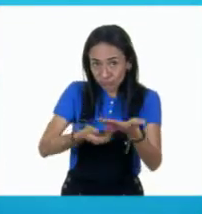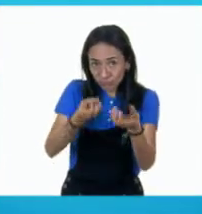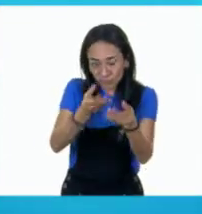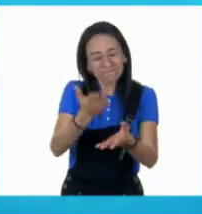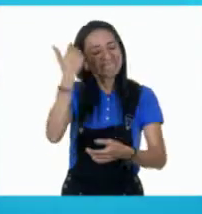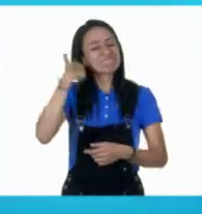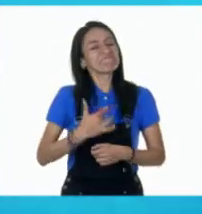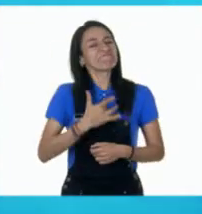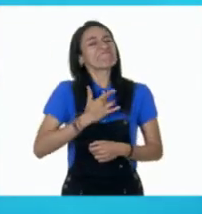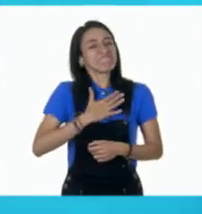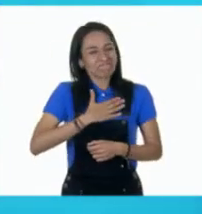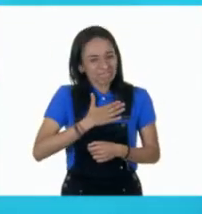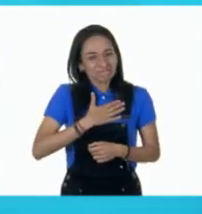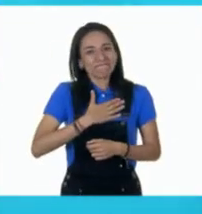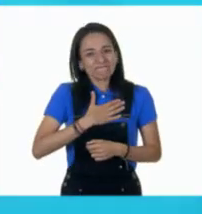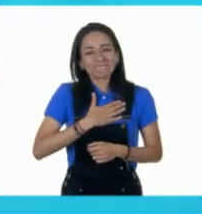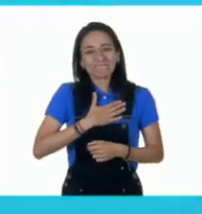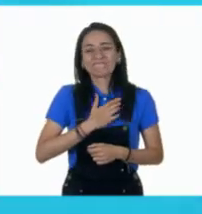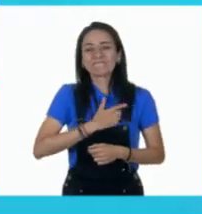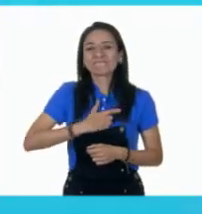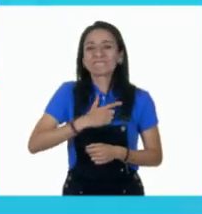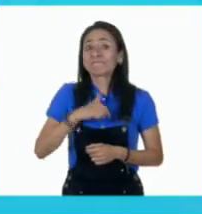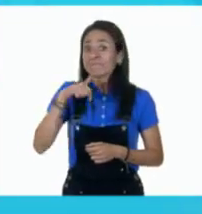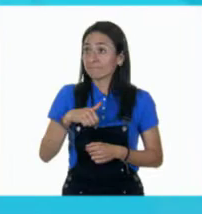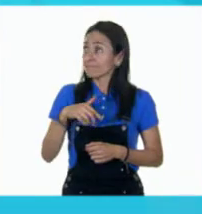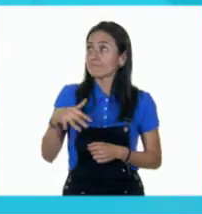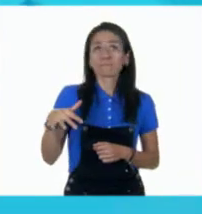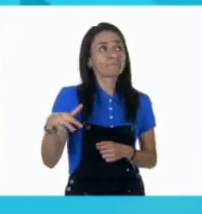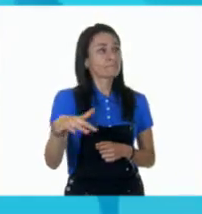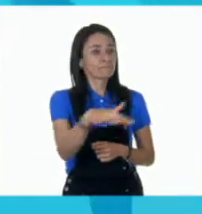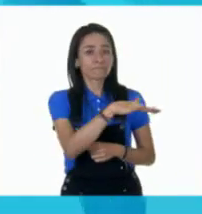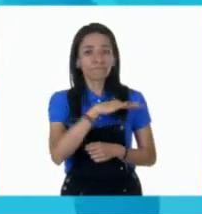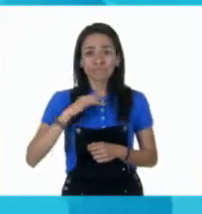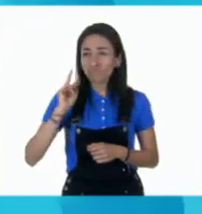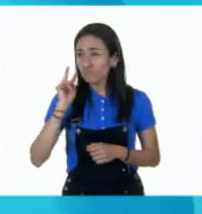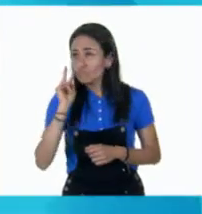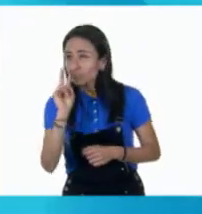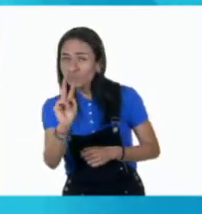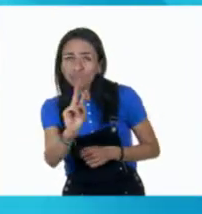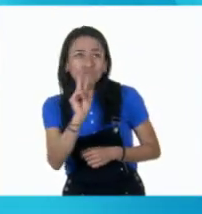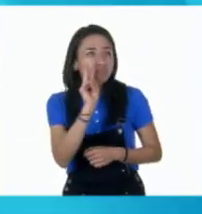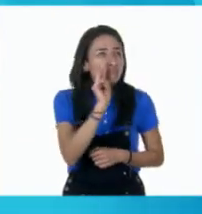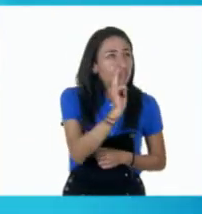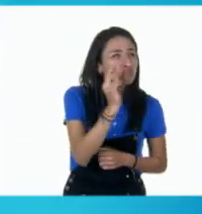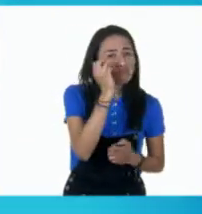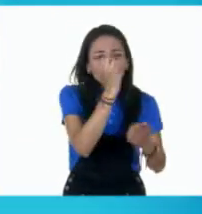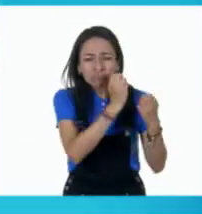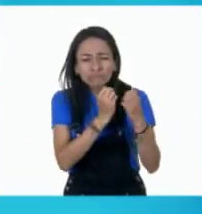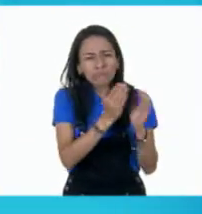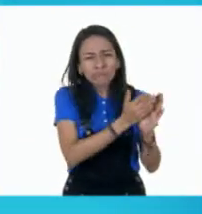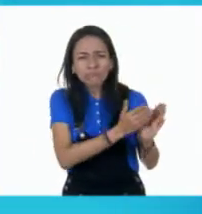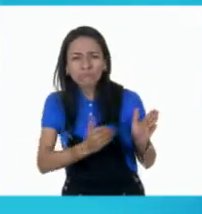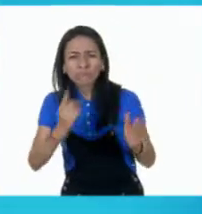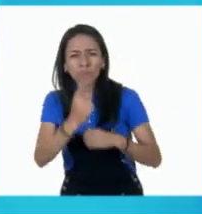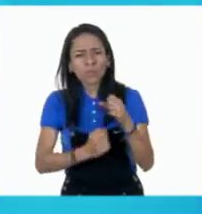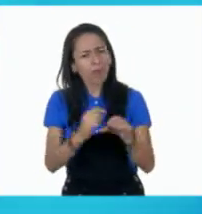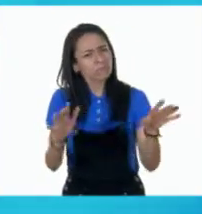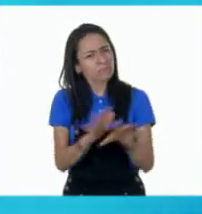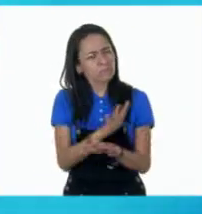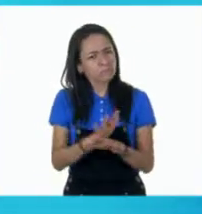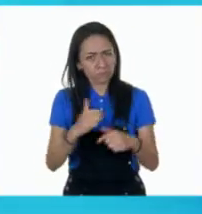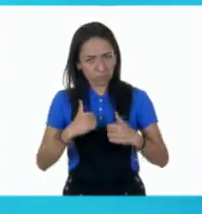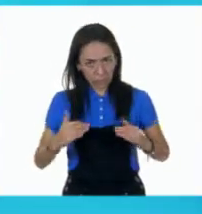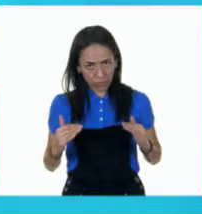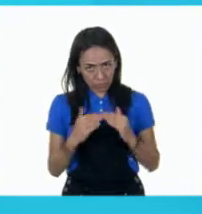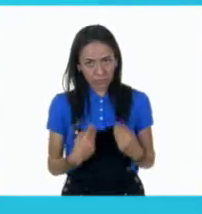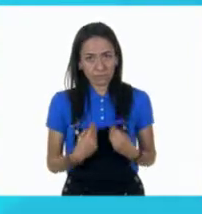he observado a mi alrededor es que ha cambiado durante el año. Cerca de donde yo vivo hay un